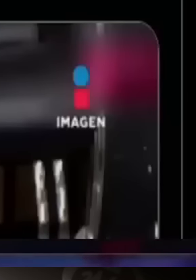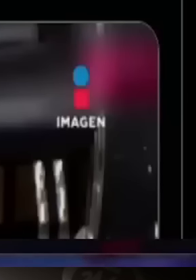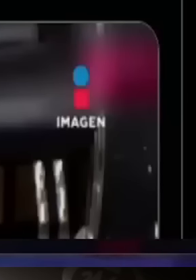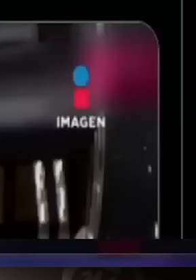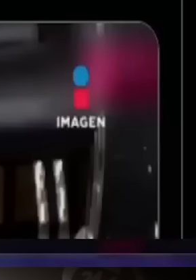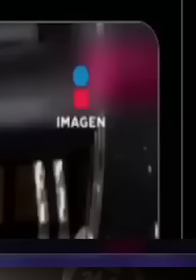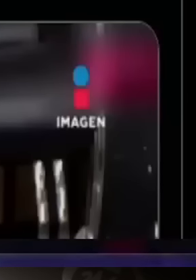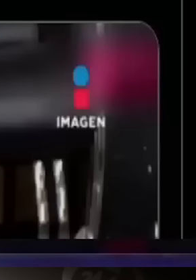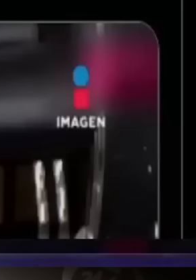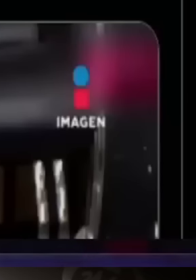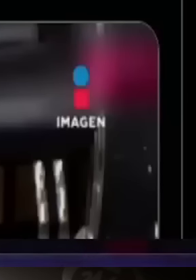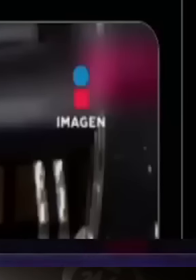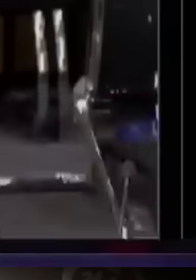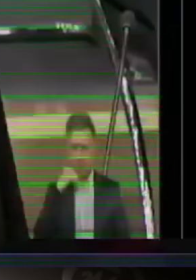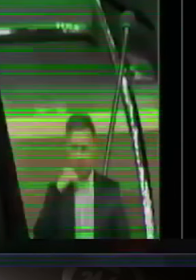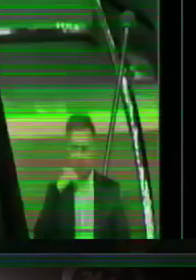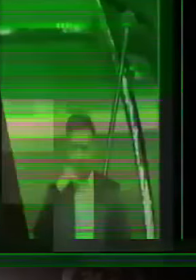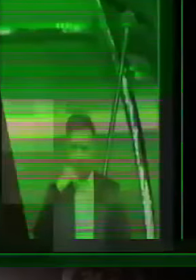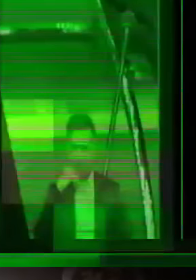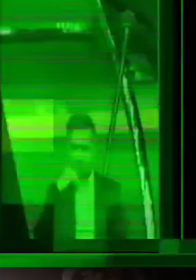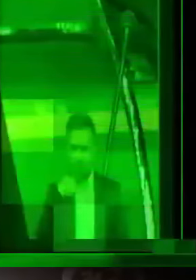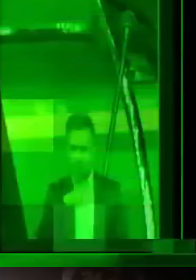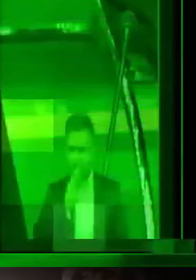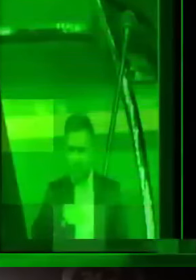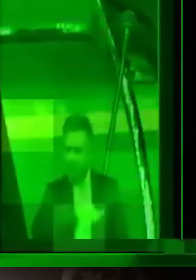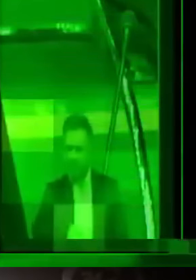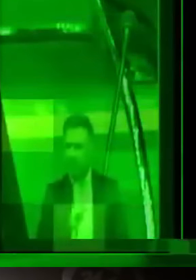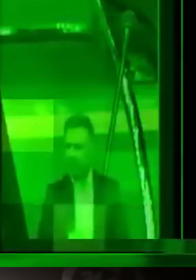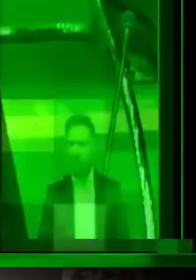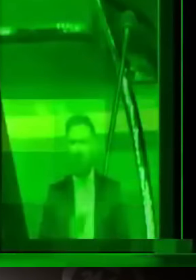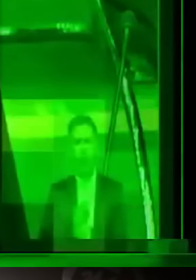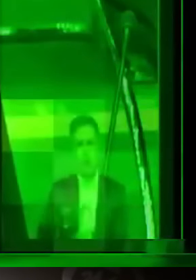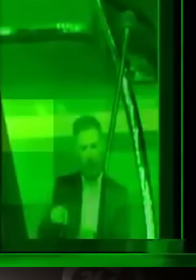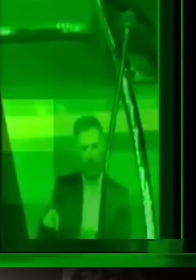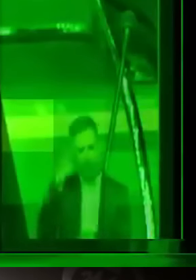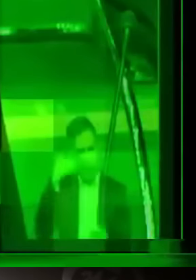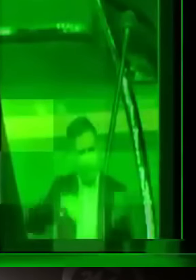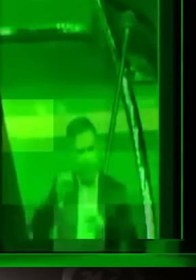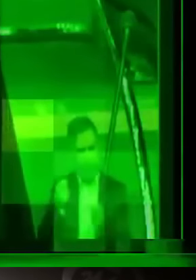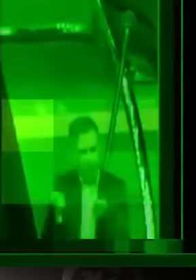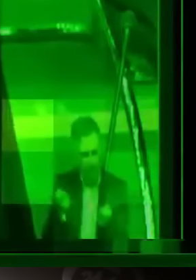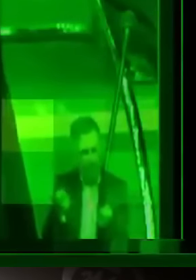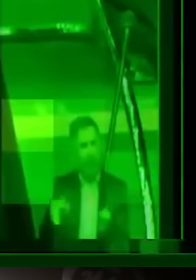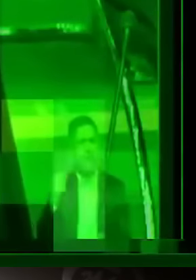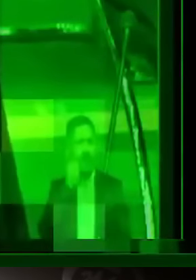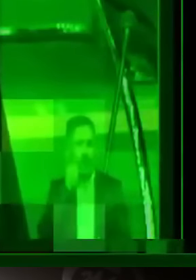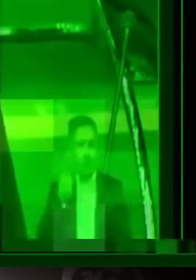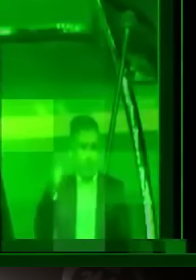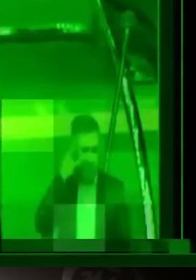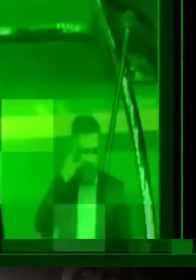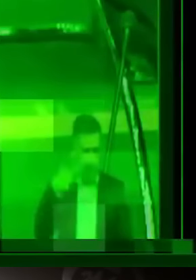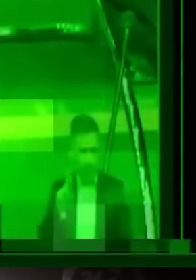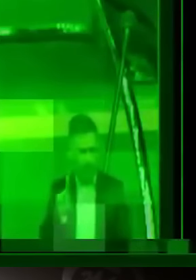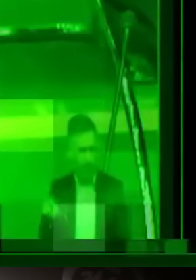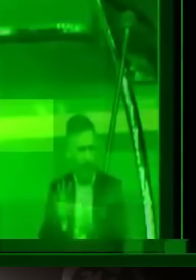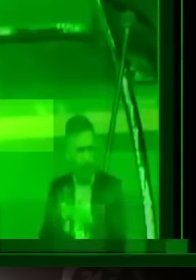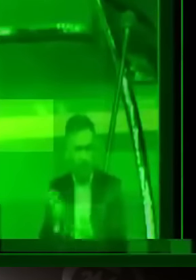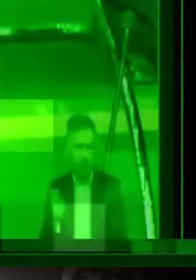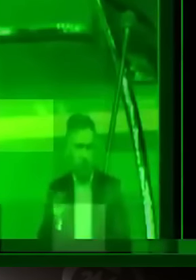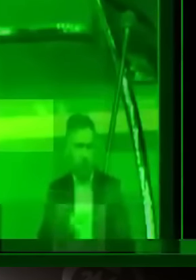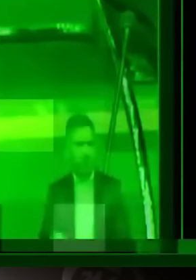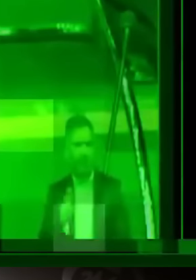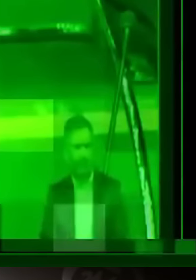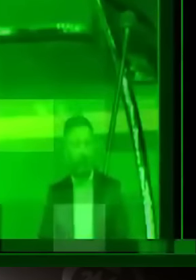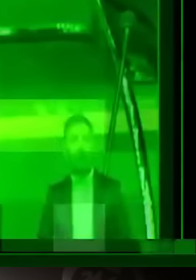Y fíjense muy bien lo que publica. Esta posición maniquea, torcida, expresa el senador pirata del PRD, en el sentido de